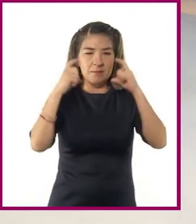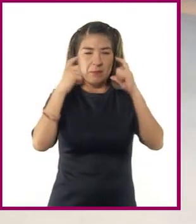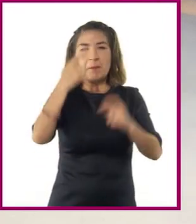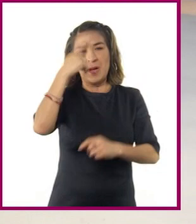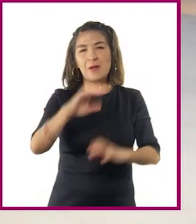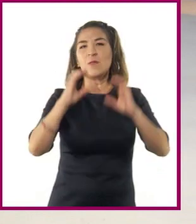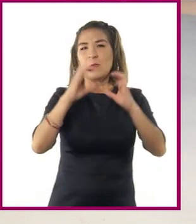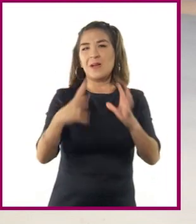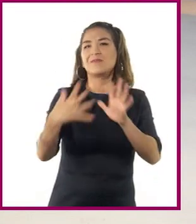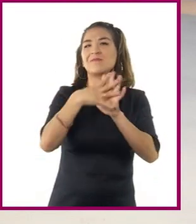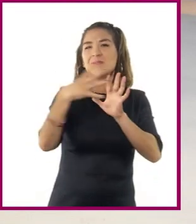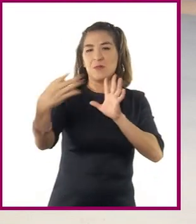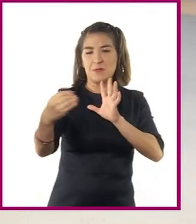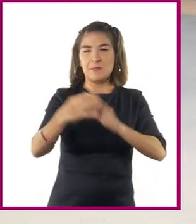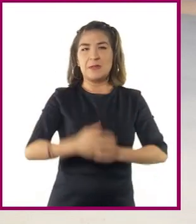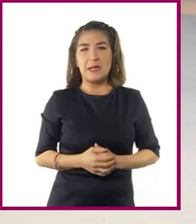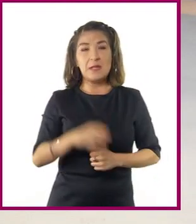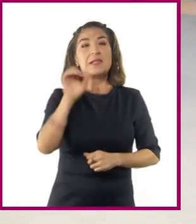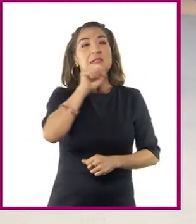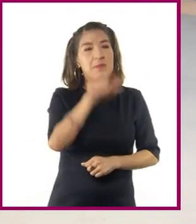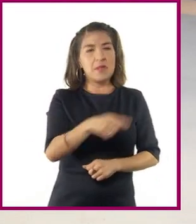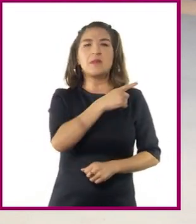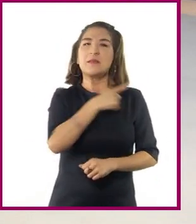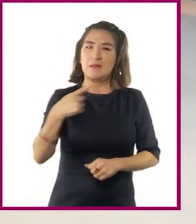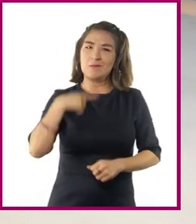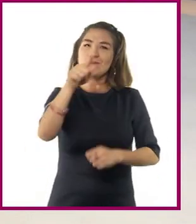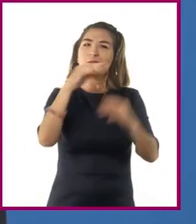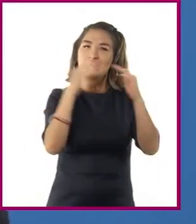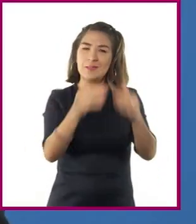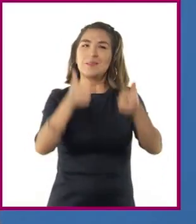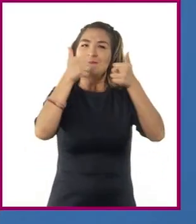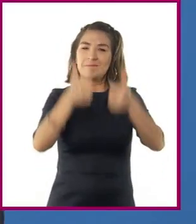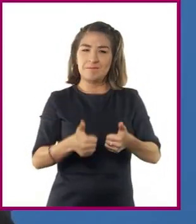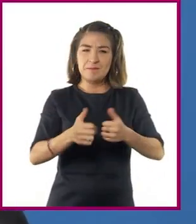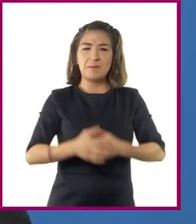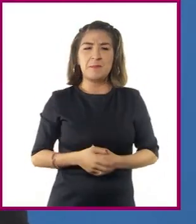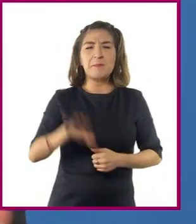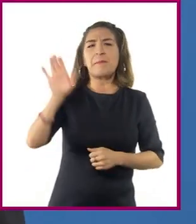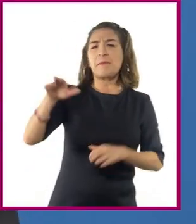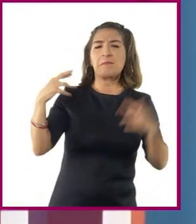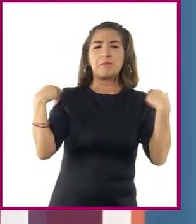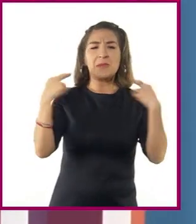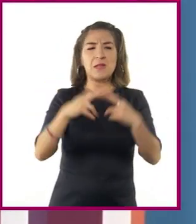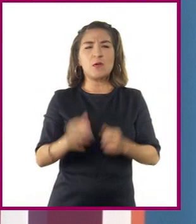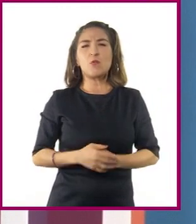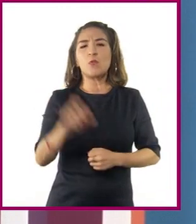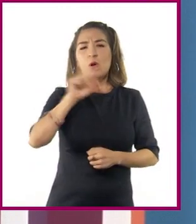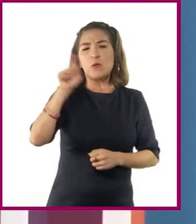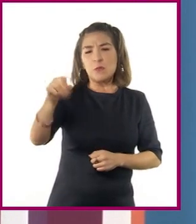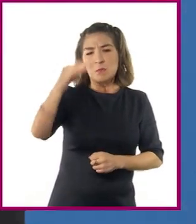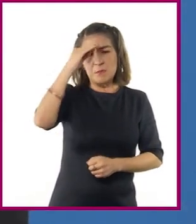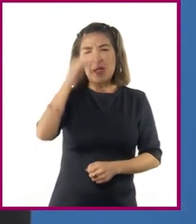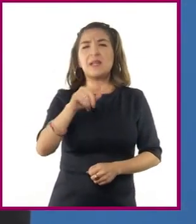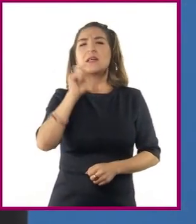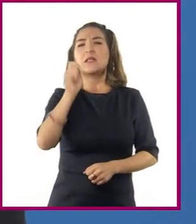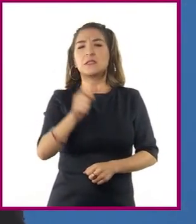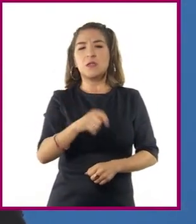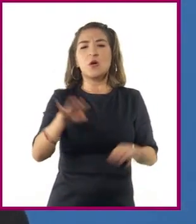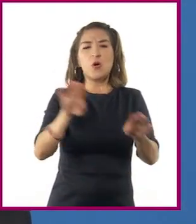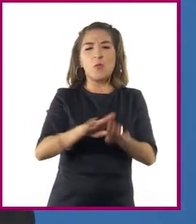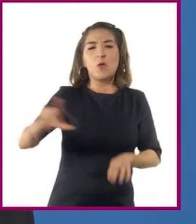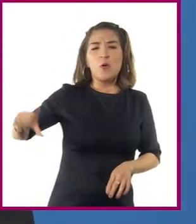evitar contagios. De ser posible, permanecer en casa. Maestro, cuando pienso en el Estado de